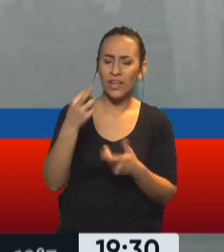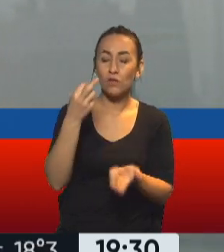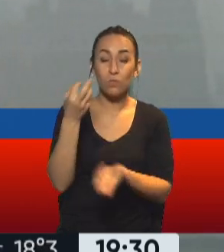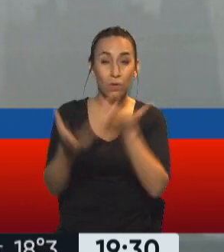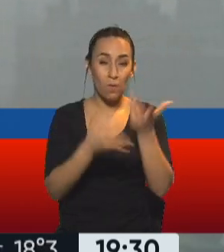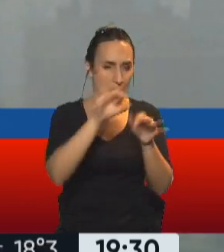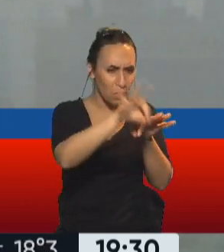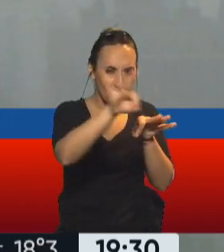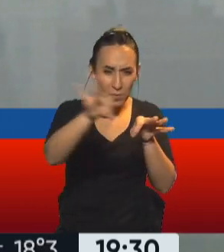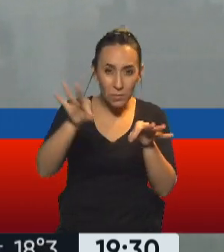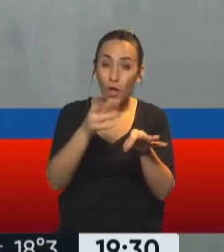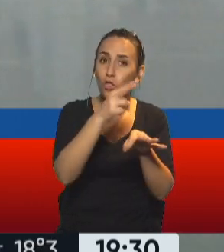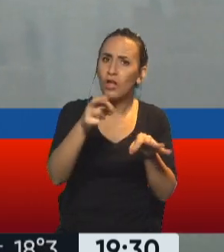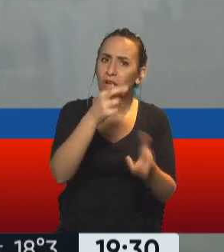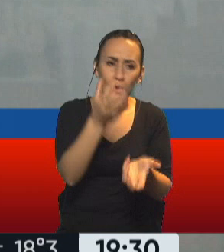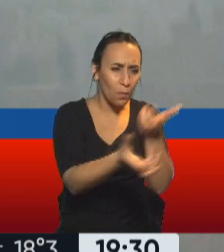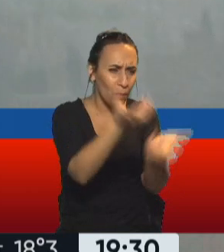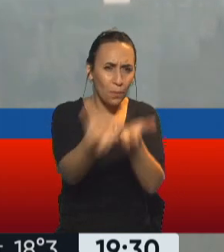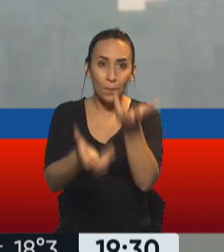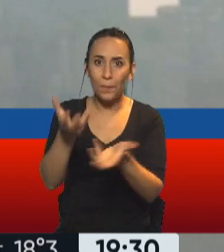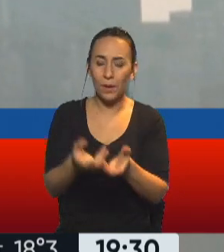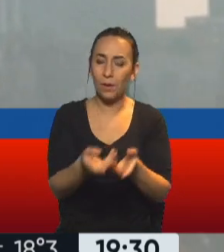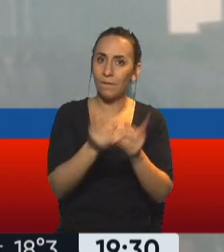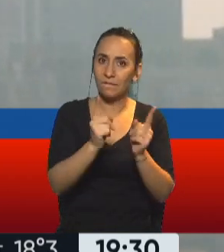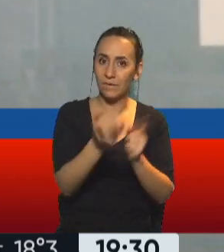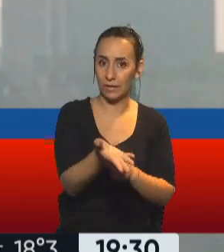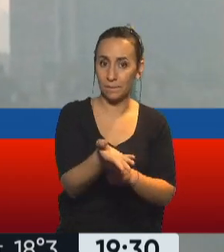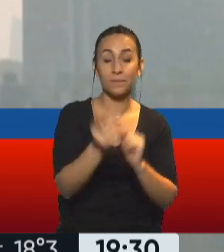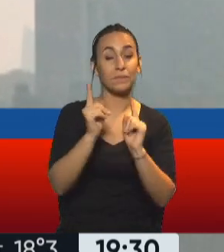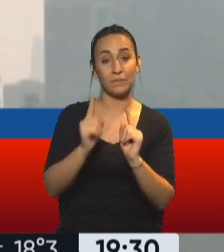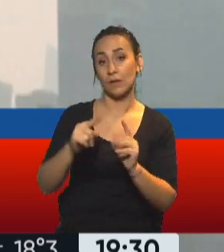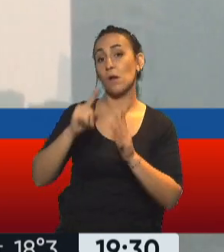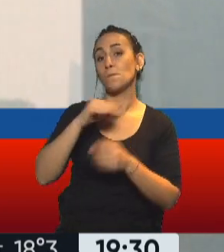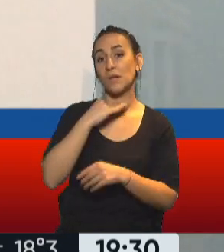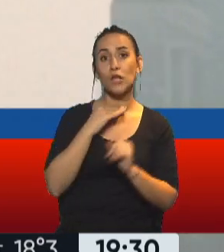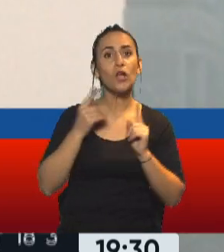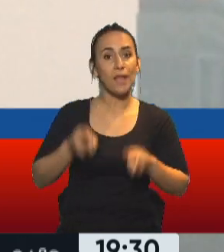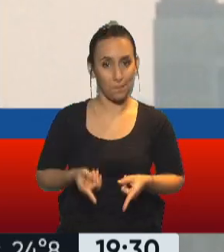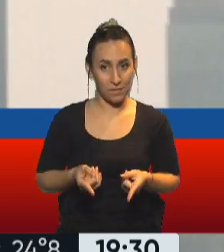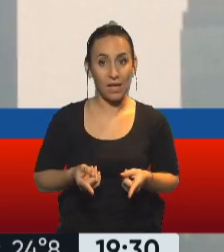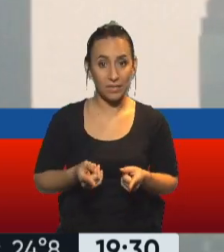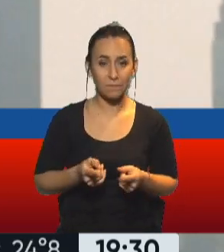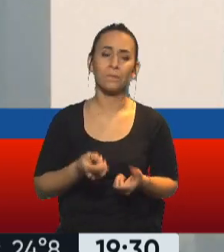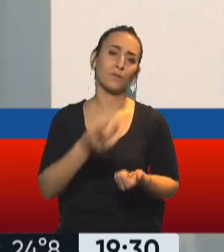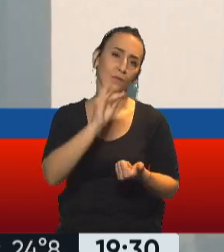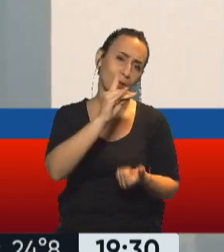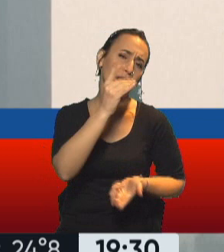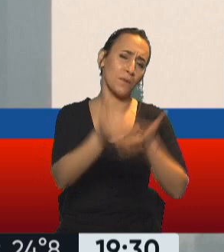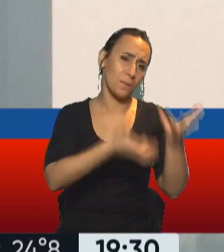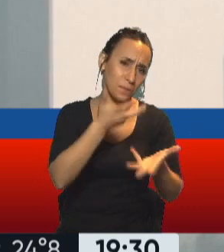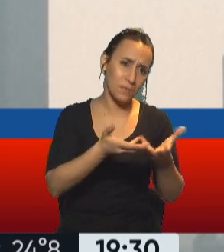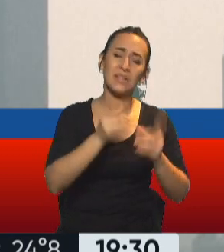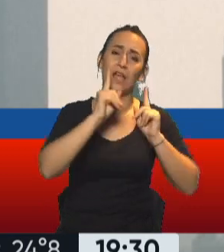activos ahí. Y eso también pasó como decía, en México. Tenemos también incendios en Bolivia,